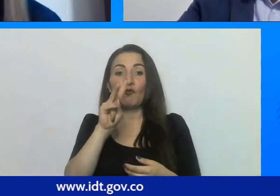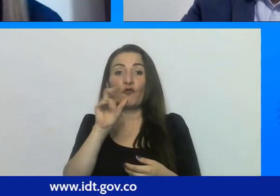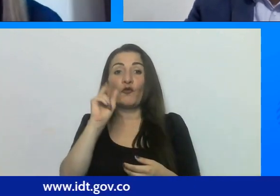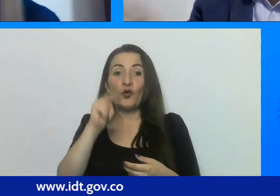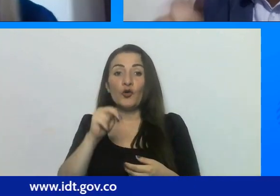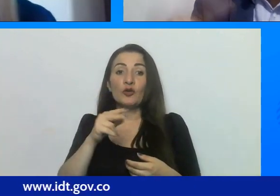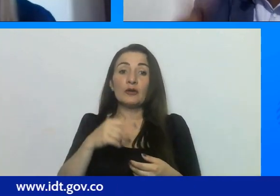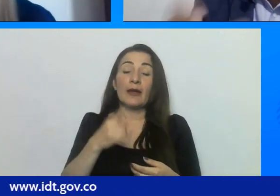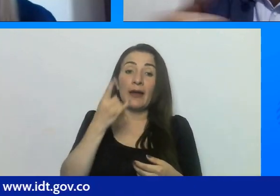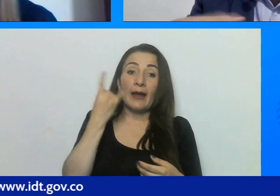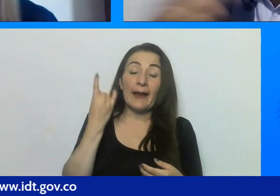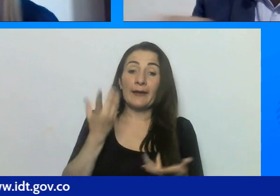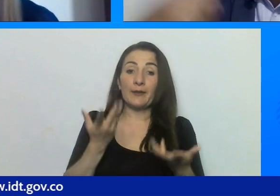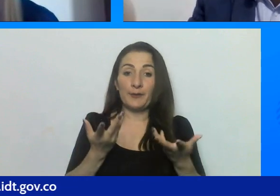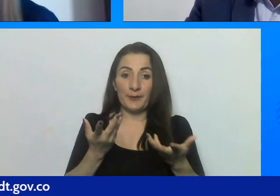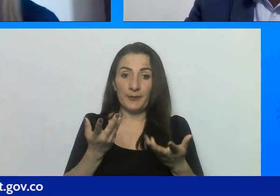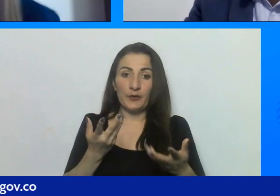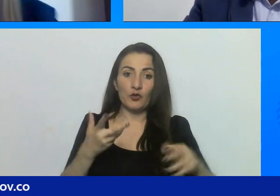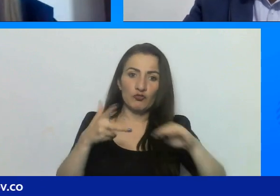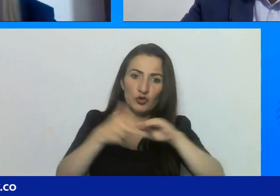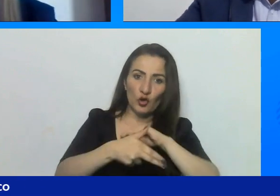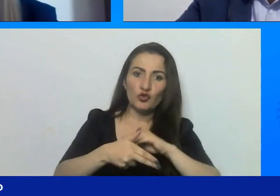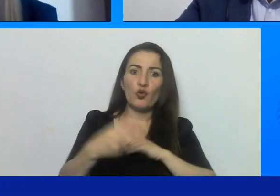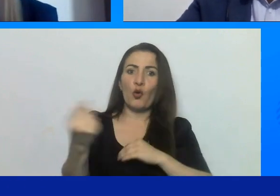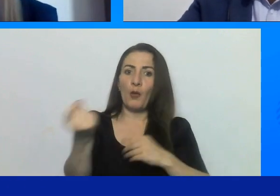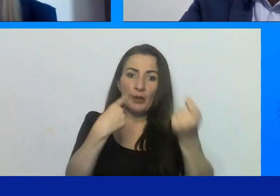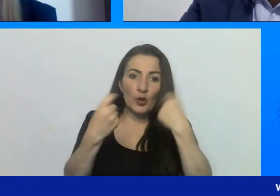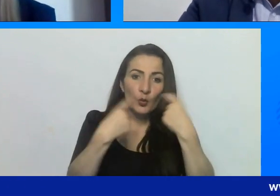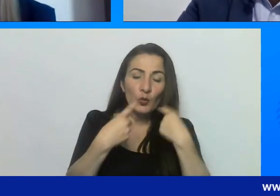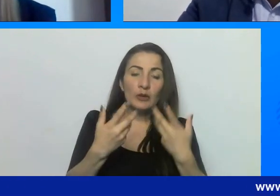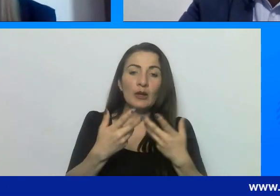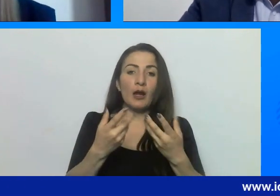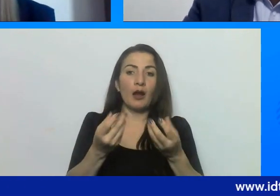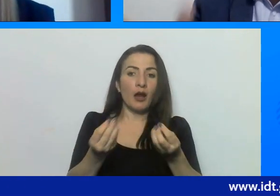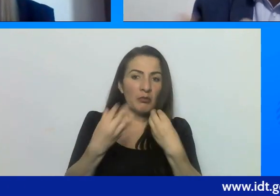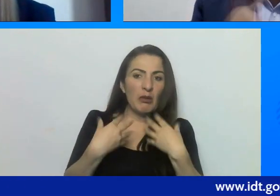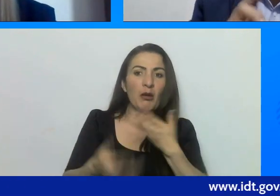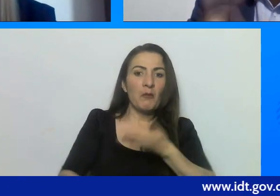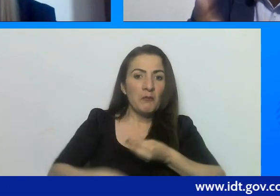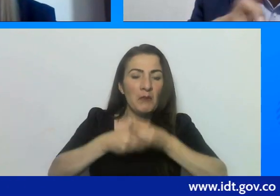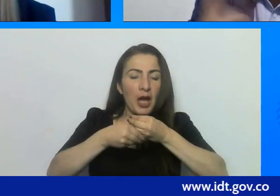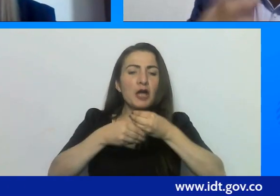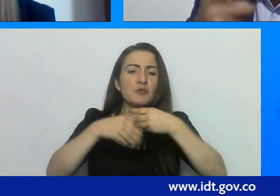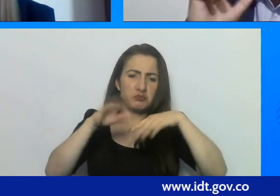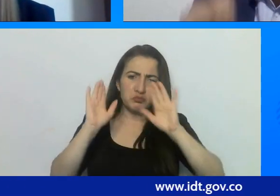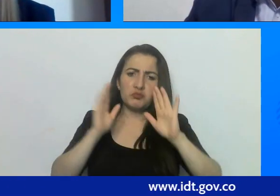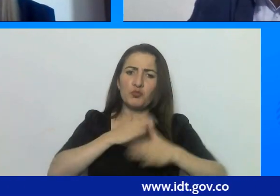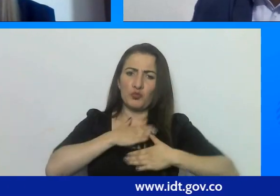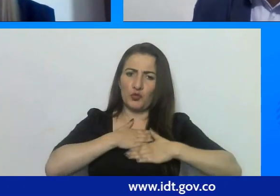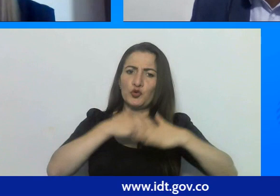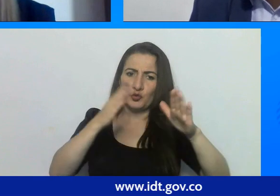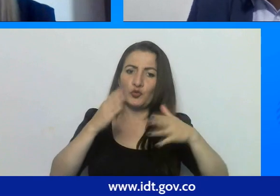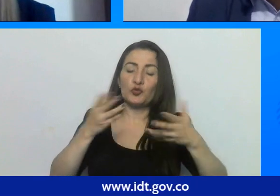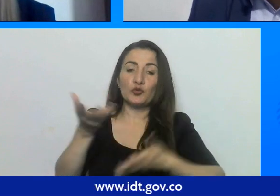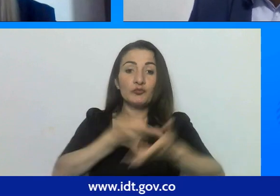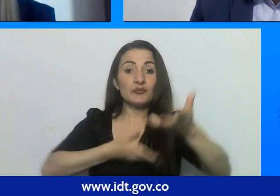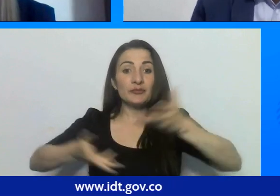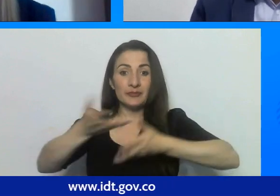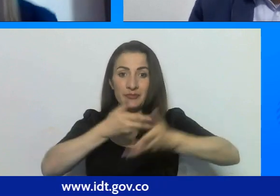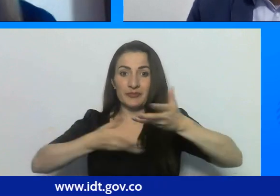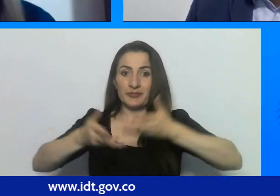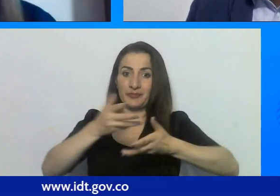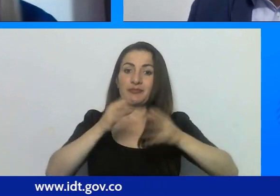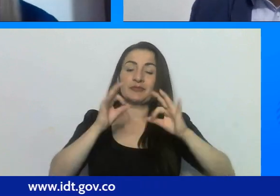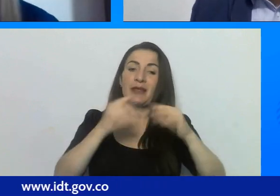inconveniente si hay interrupción, si alguien quiere preguntar algo, hacer algún aporte, no hay ningún problema. Y pues lo podemos hacer también un espacio